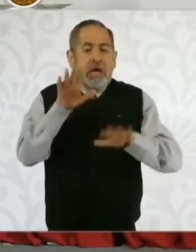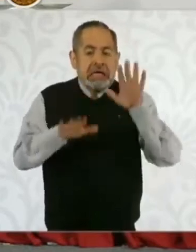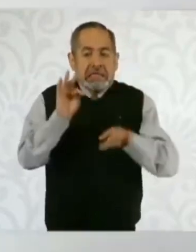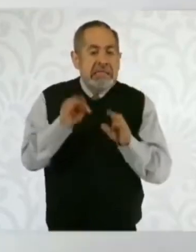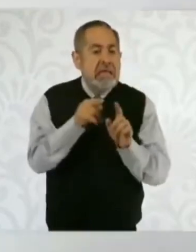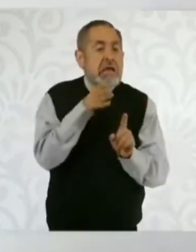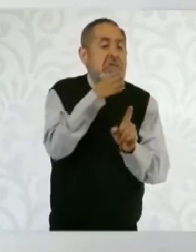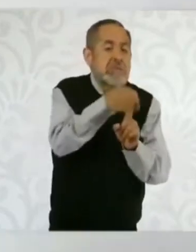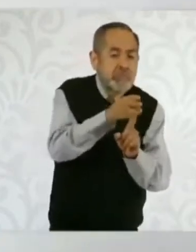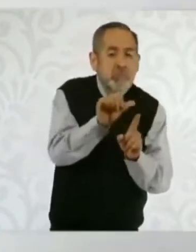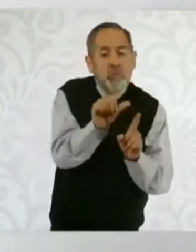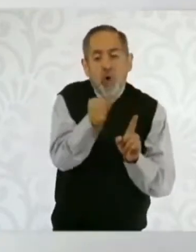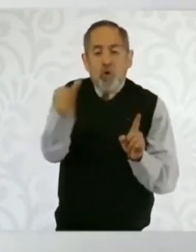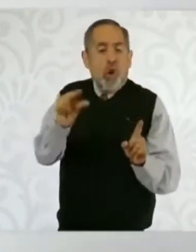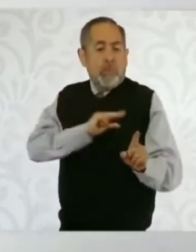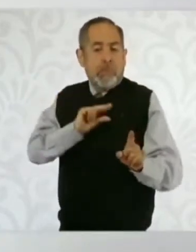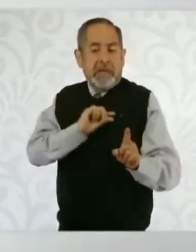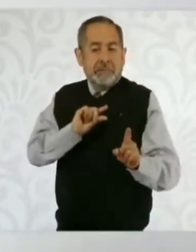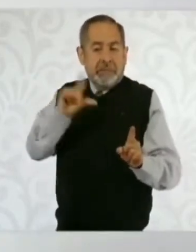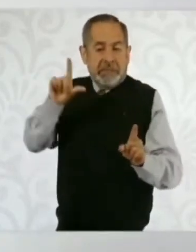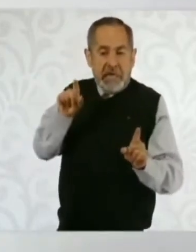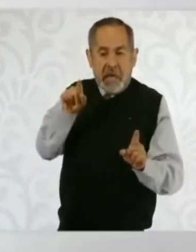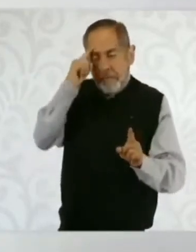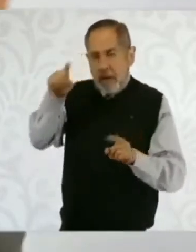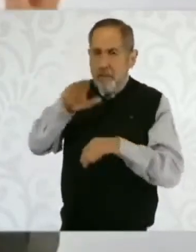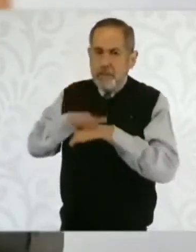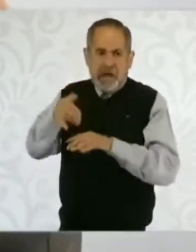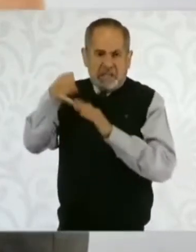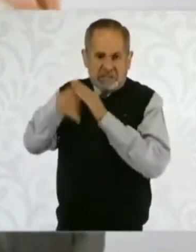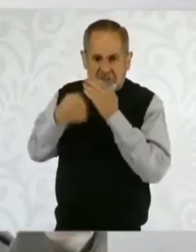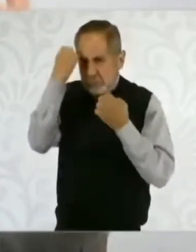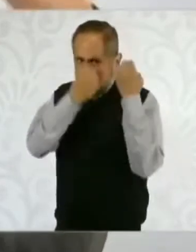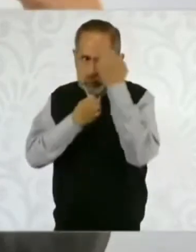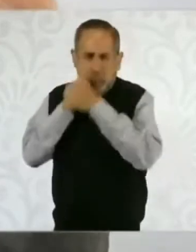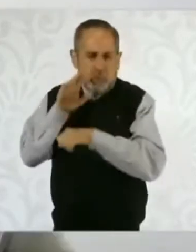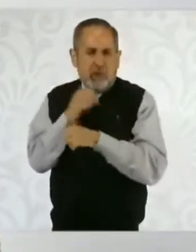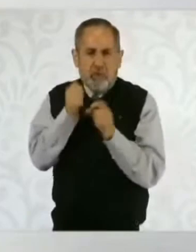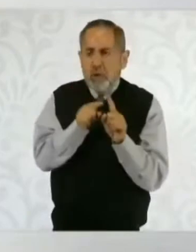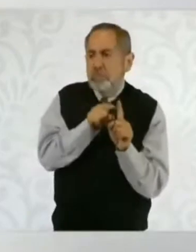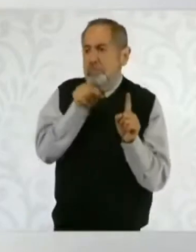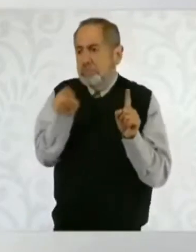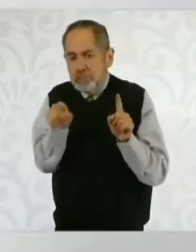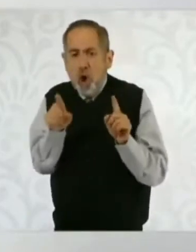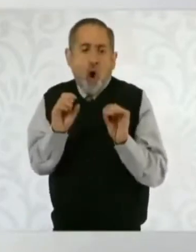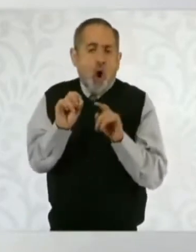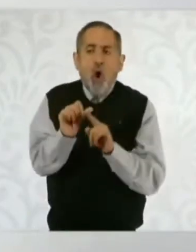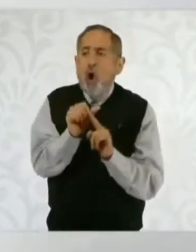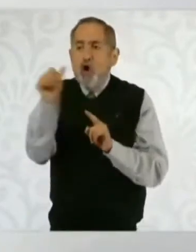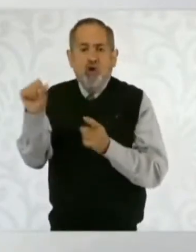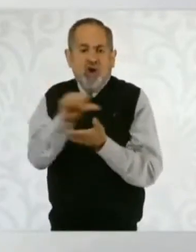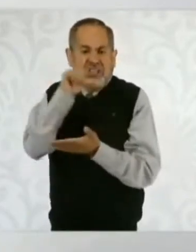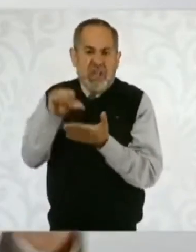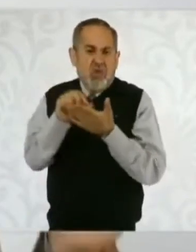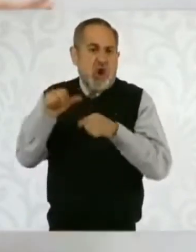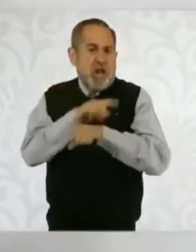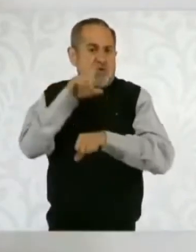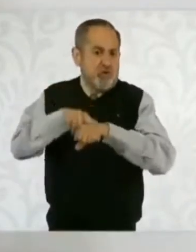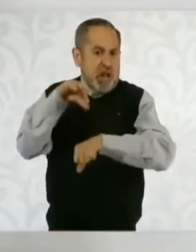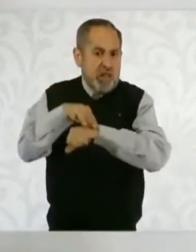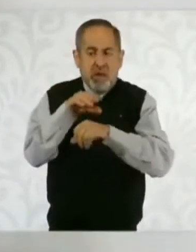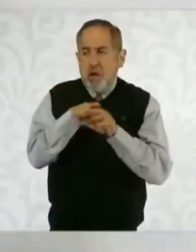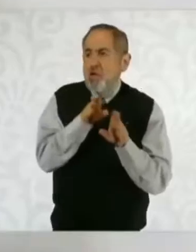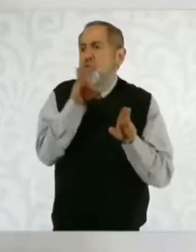una consulta de especialidad en el segundo nivel de atención o en el tercer nivel de atención en alguno de los centros médicos nacionales. Para eso,